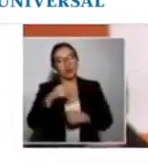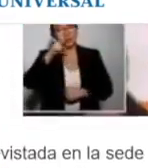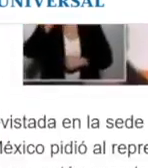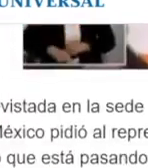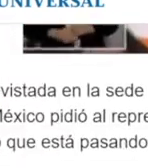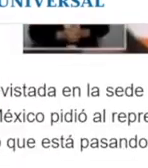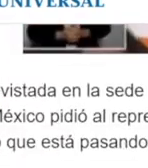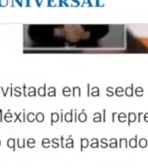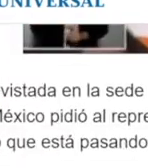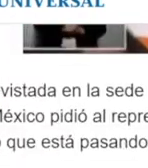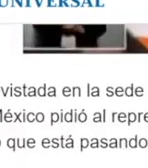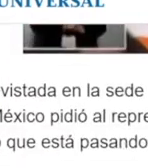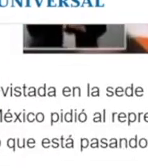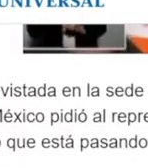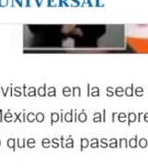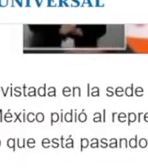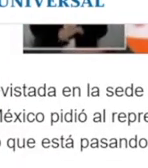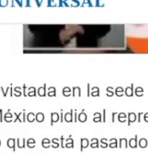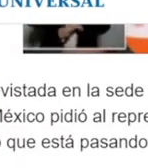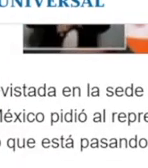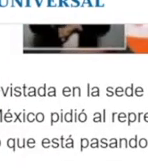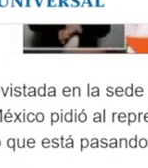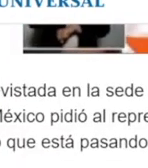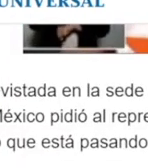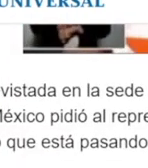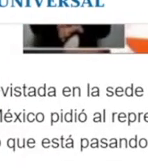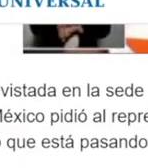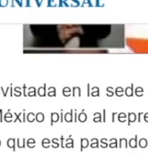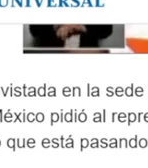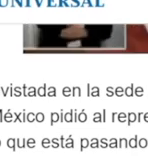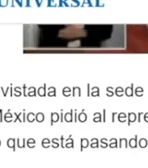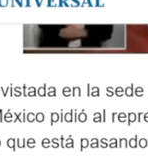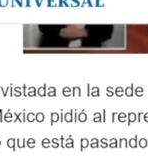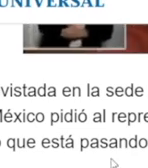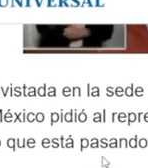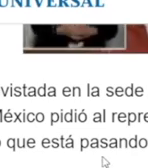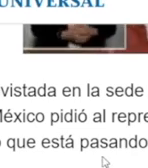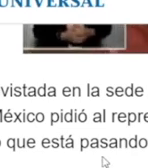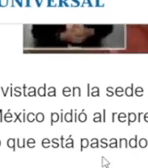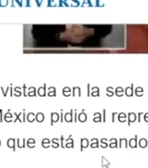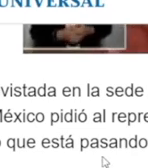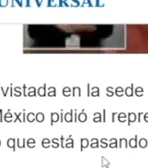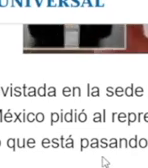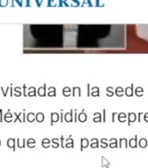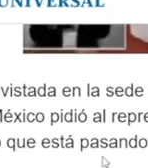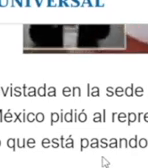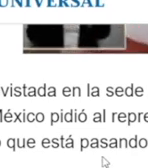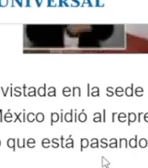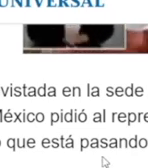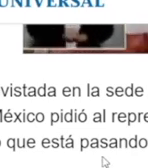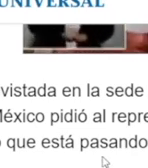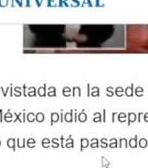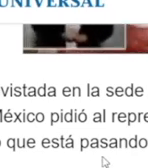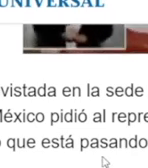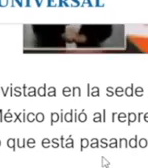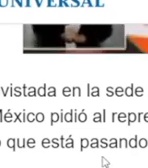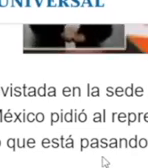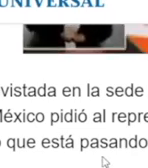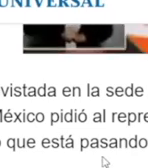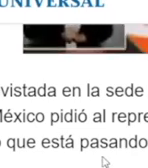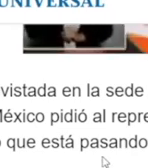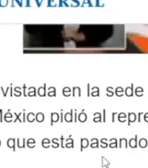bueno, no sabemos, la señora está muy interesada. Fíjense nada más, dice, le dije básicamente que yo estaba sufriendo un